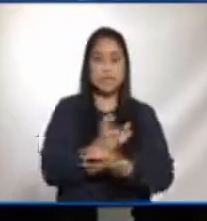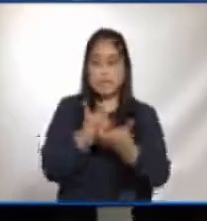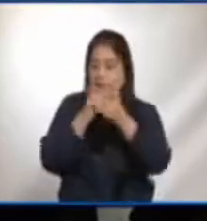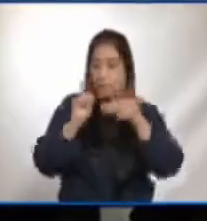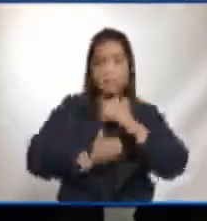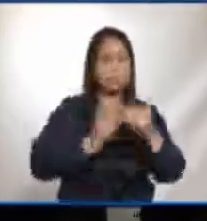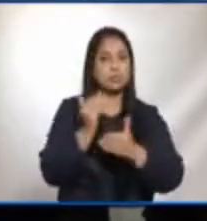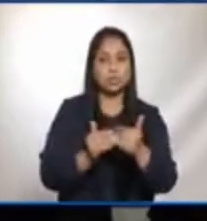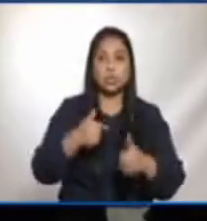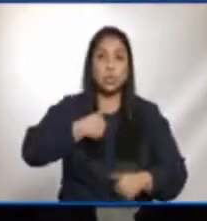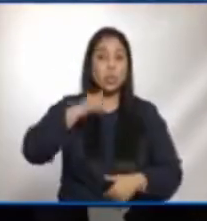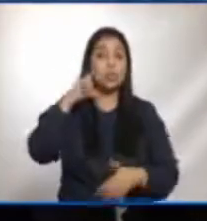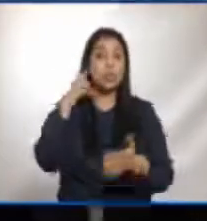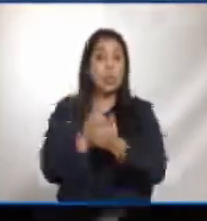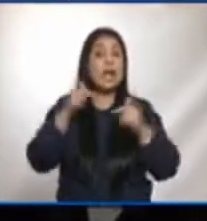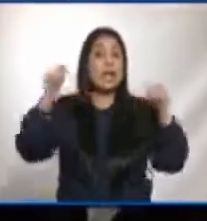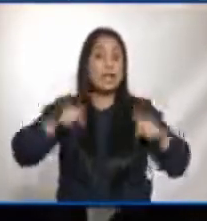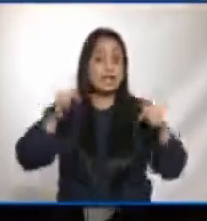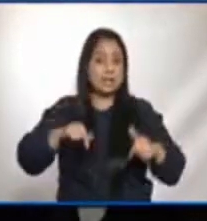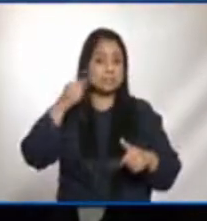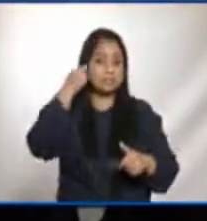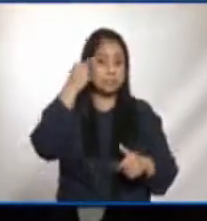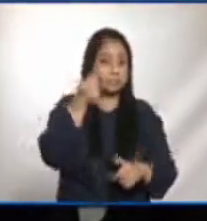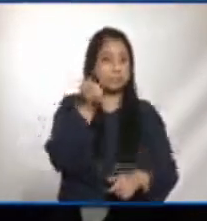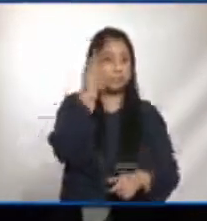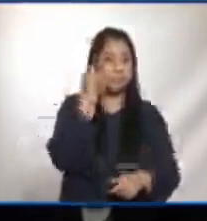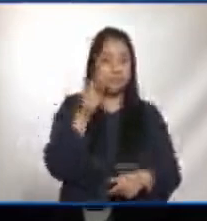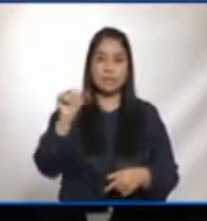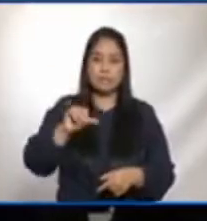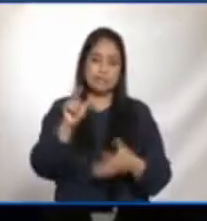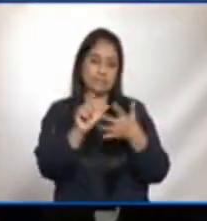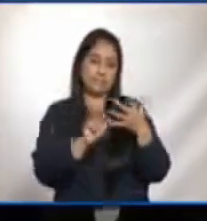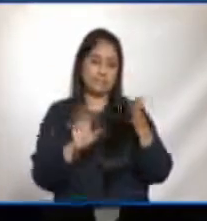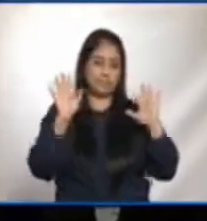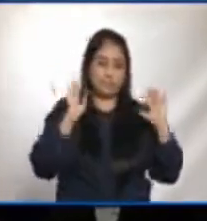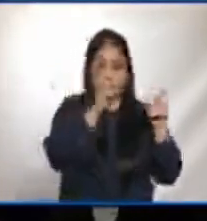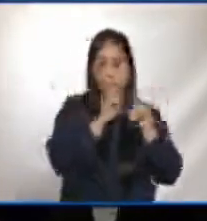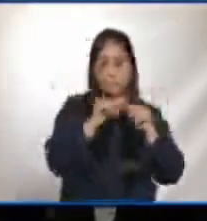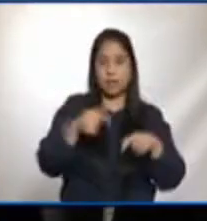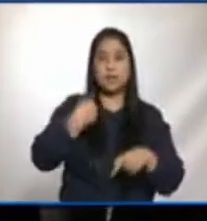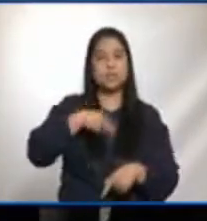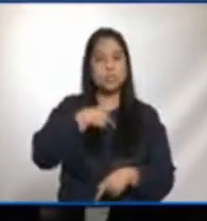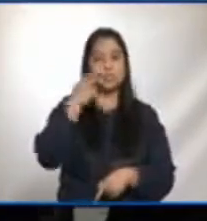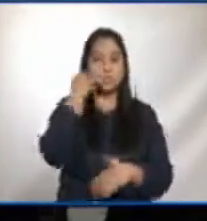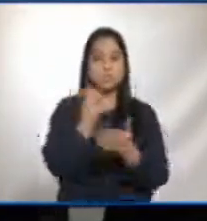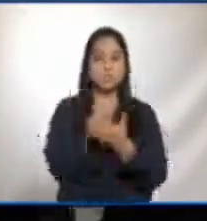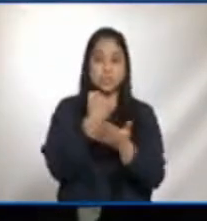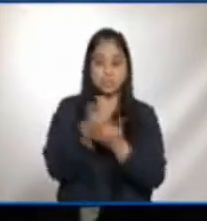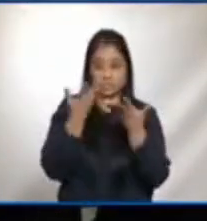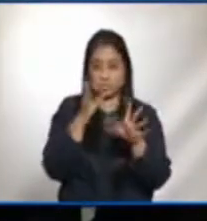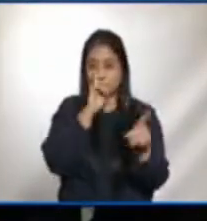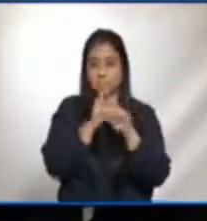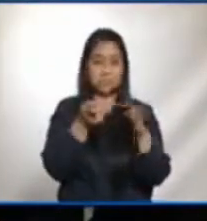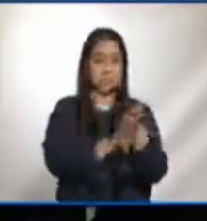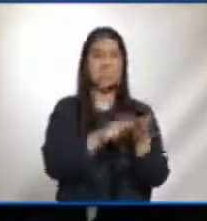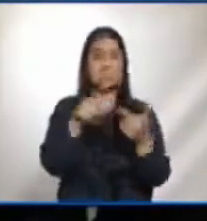aquí hay una mala interpretación de las cosas. Estamos nosotros por haciendo una investigación. De hecho, esto estaba en